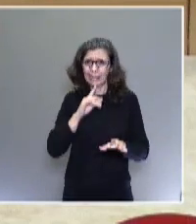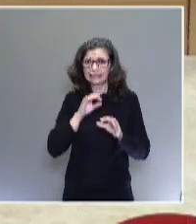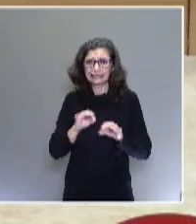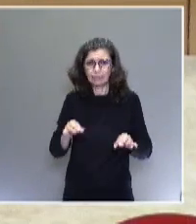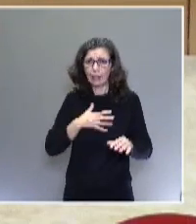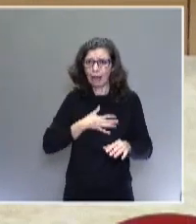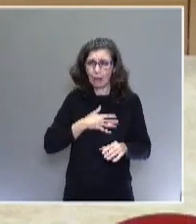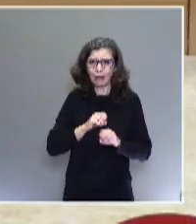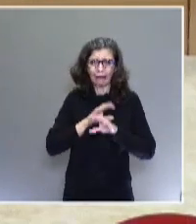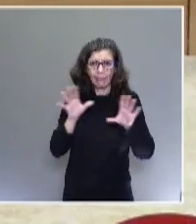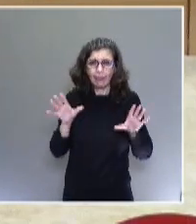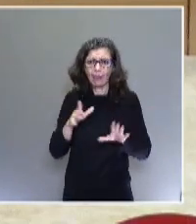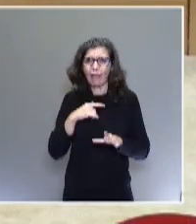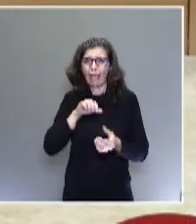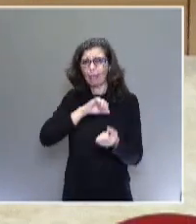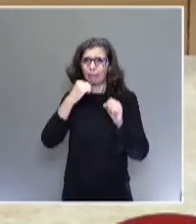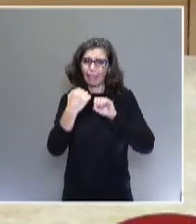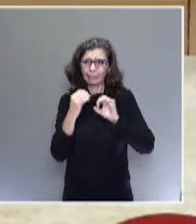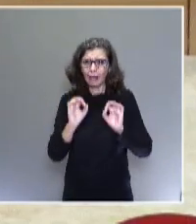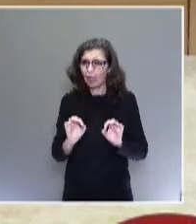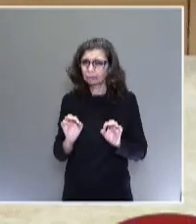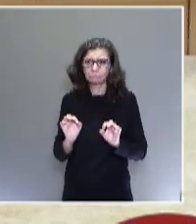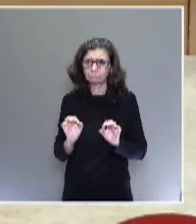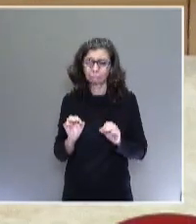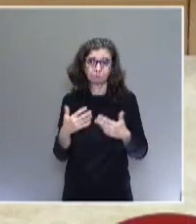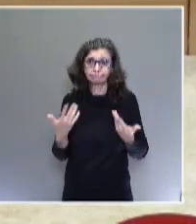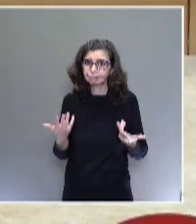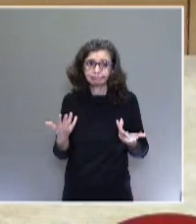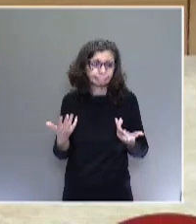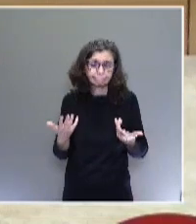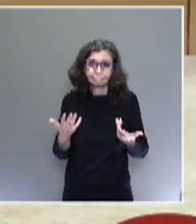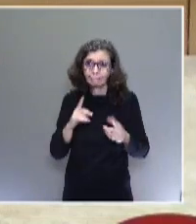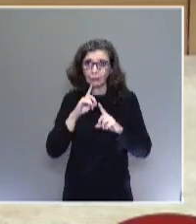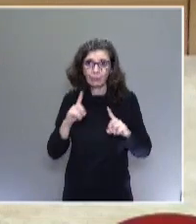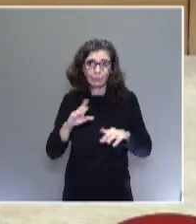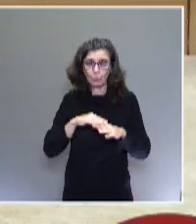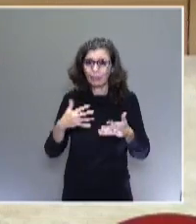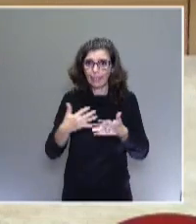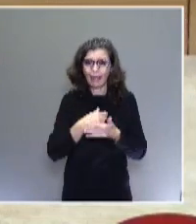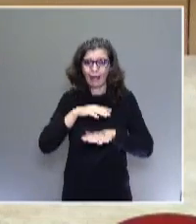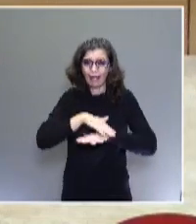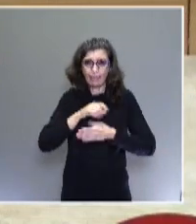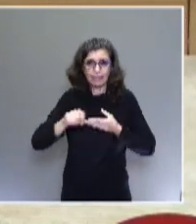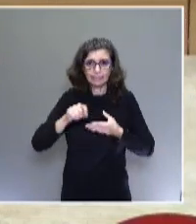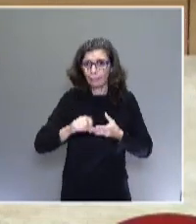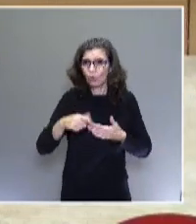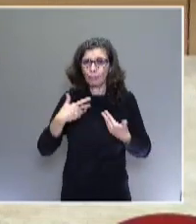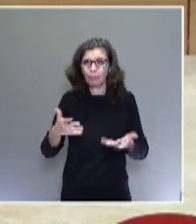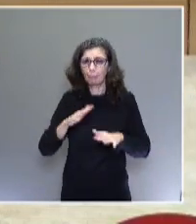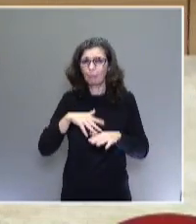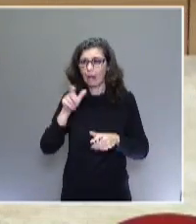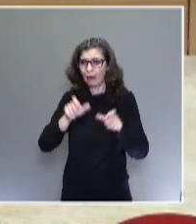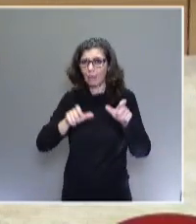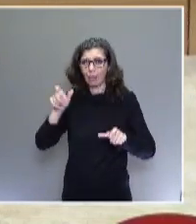sencilla amable Clara empática eh es es beneficio para la ación beneficio para los